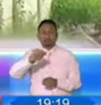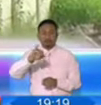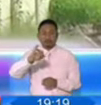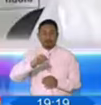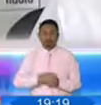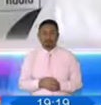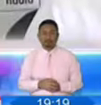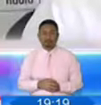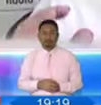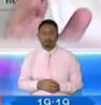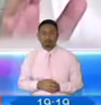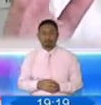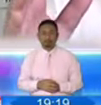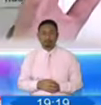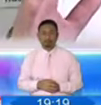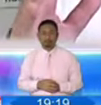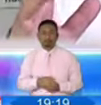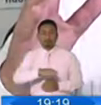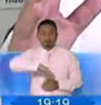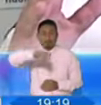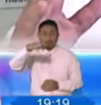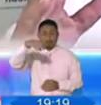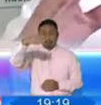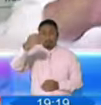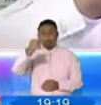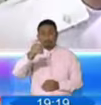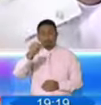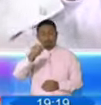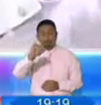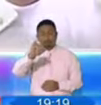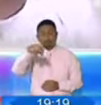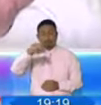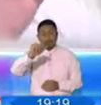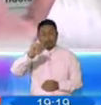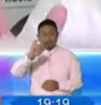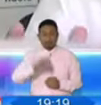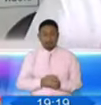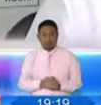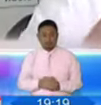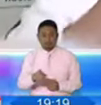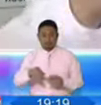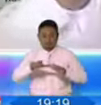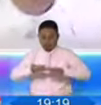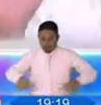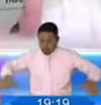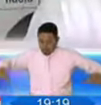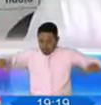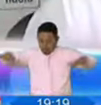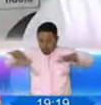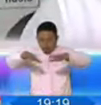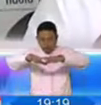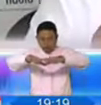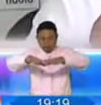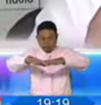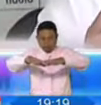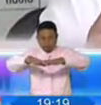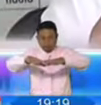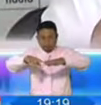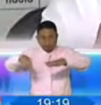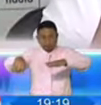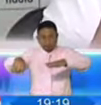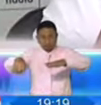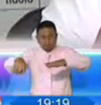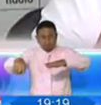Guayaquil. Monte Sinaí es un terreno, un espacio,